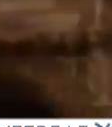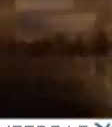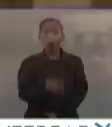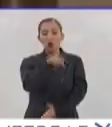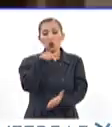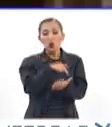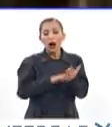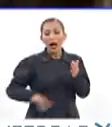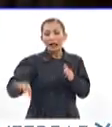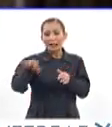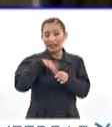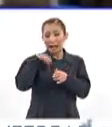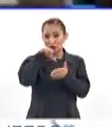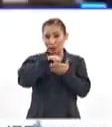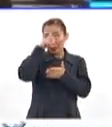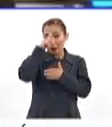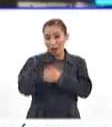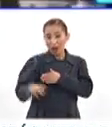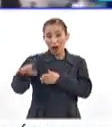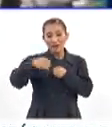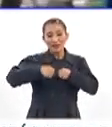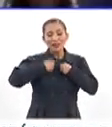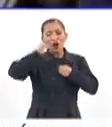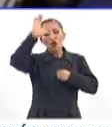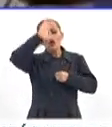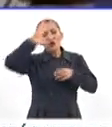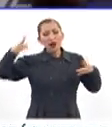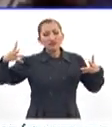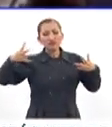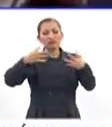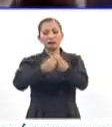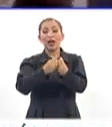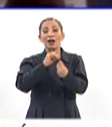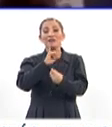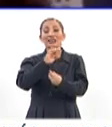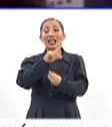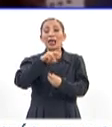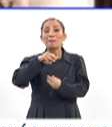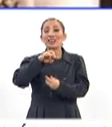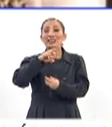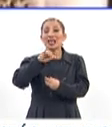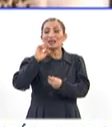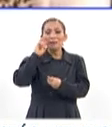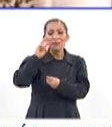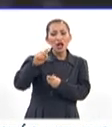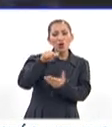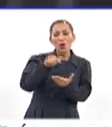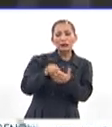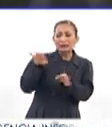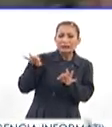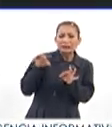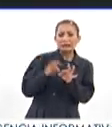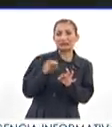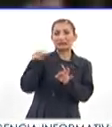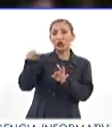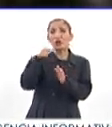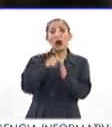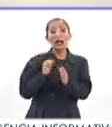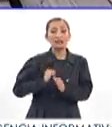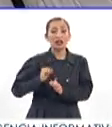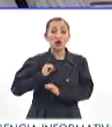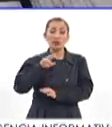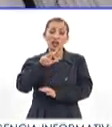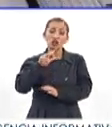Ubicado en el corazón de la Ciudad de México, donde la vida cultural se reúne, la FIL Minería encuentra su sede ideal en un palacio del